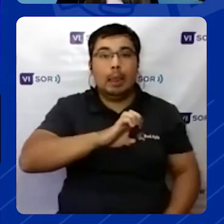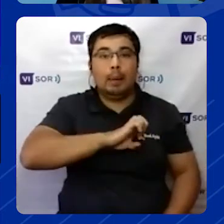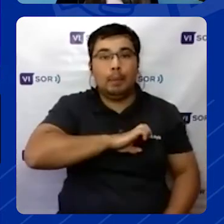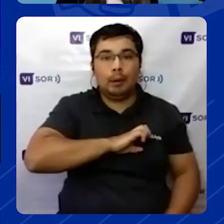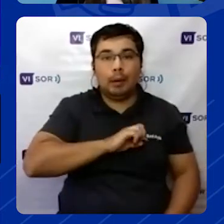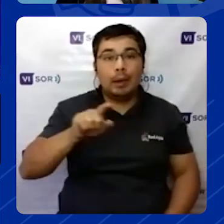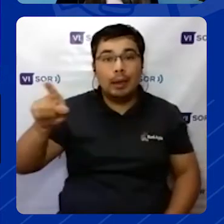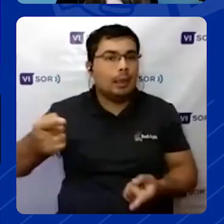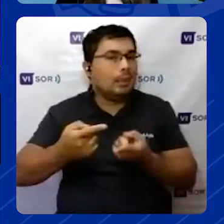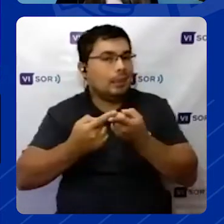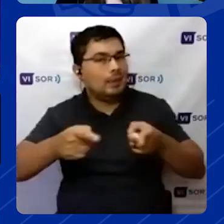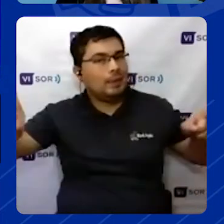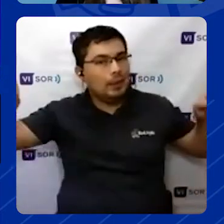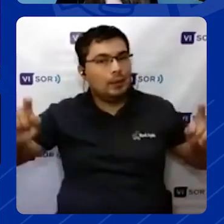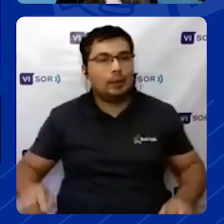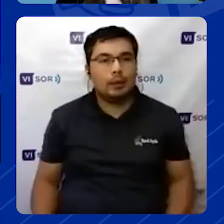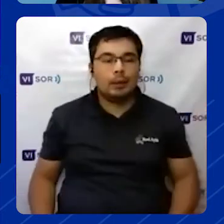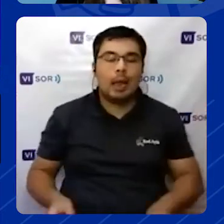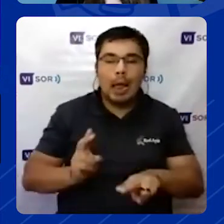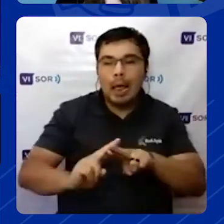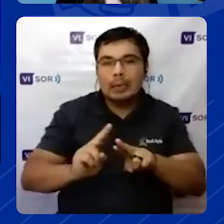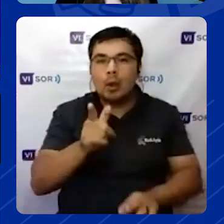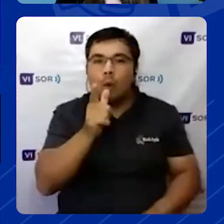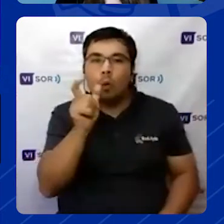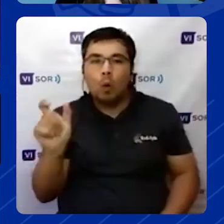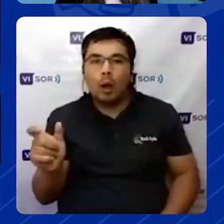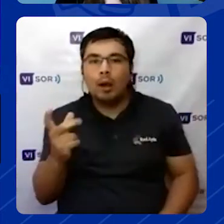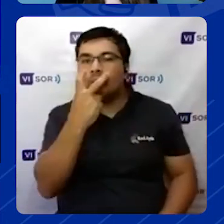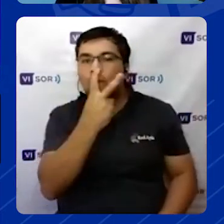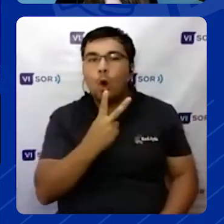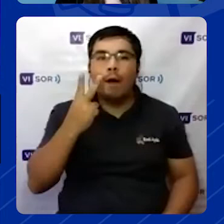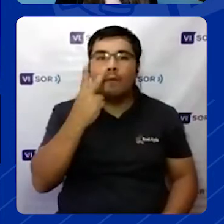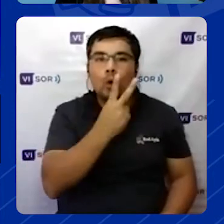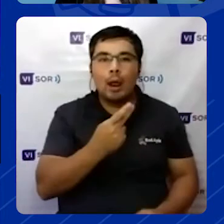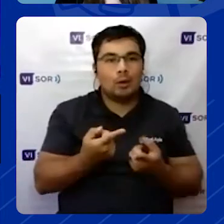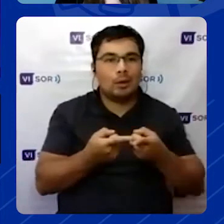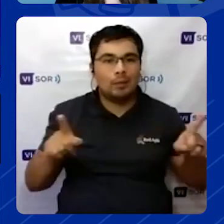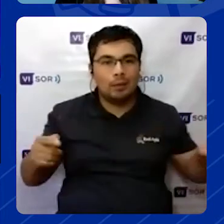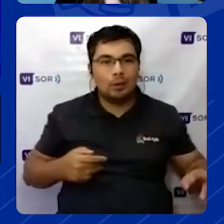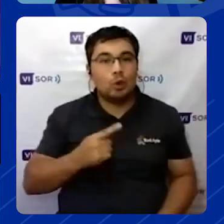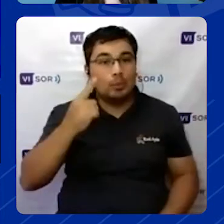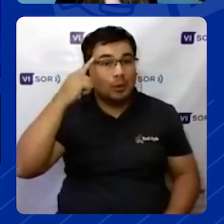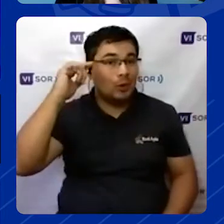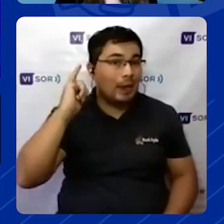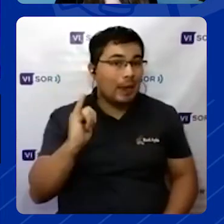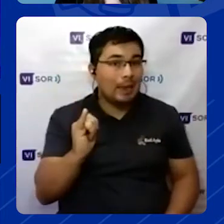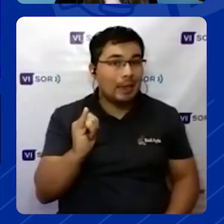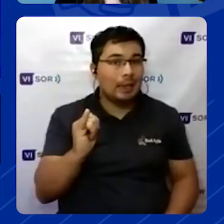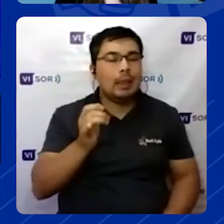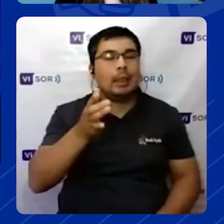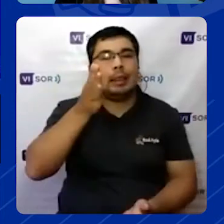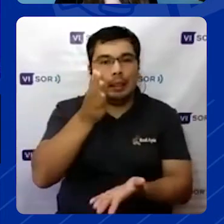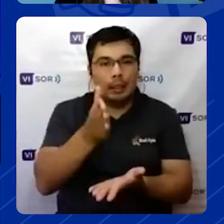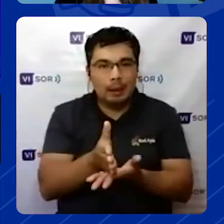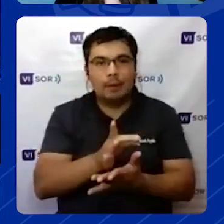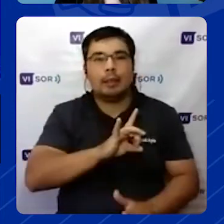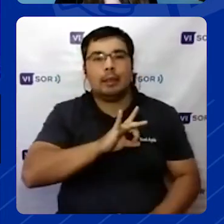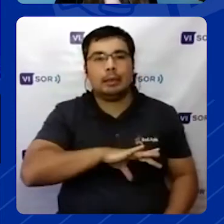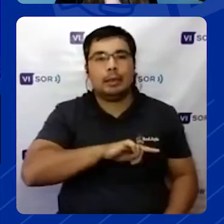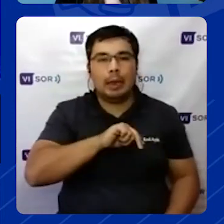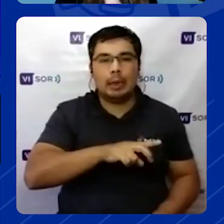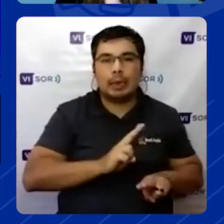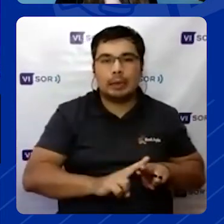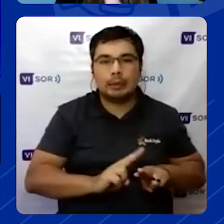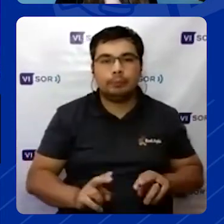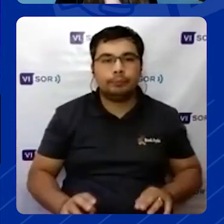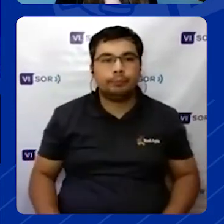una frase es distinta. Entonces, sí, yo creo que eso sí que tiene que ser desde Chile.